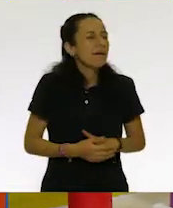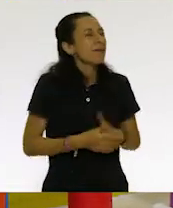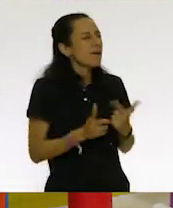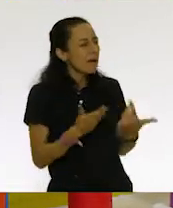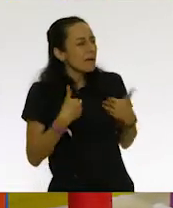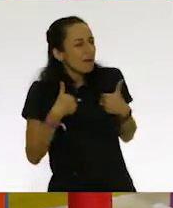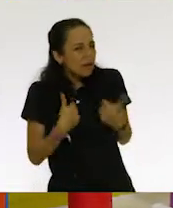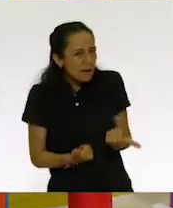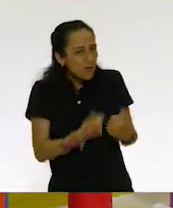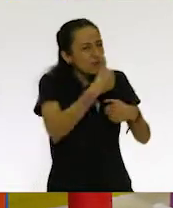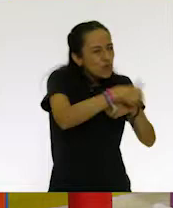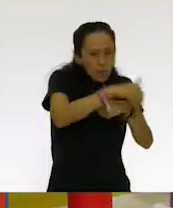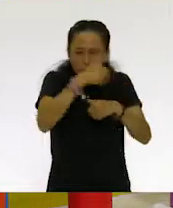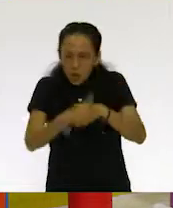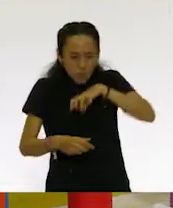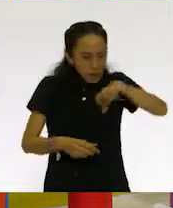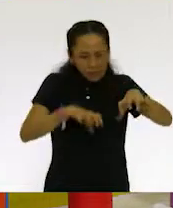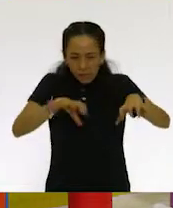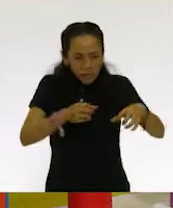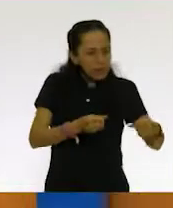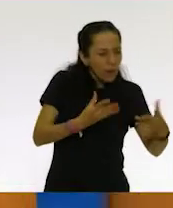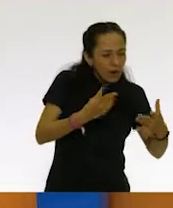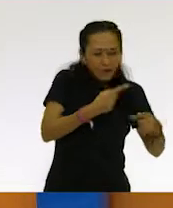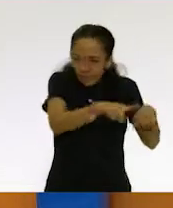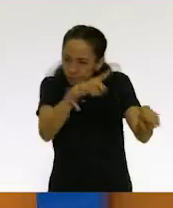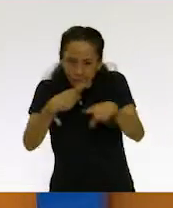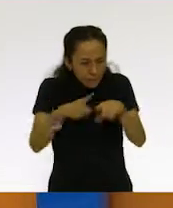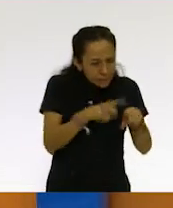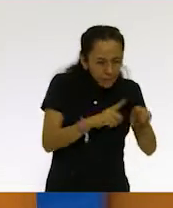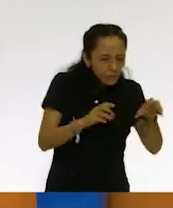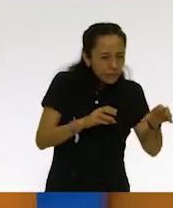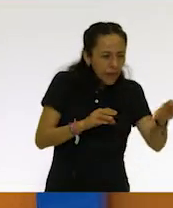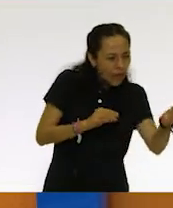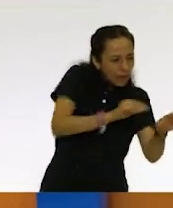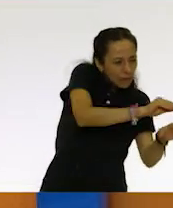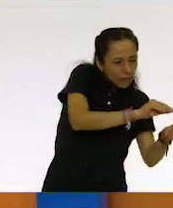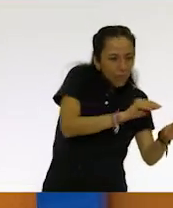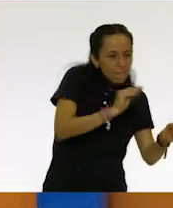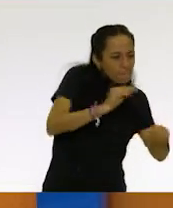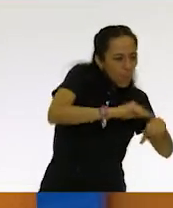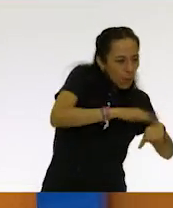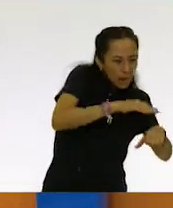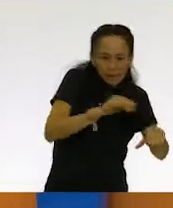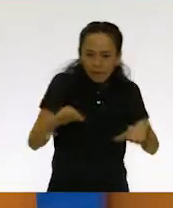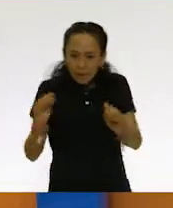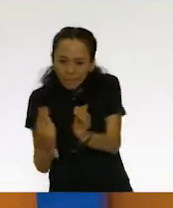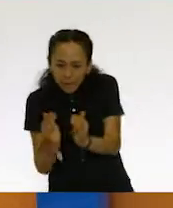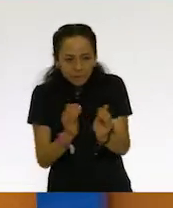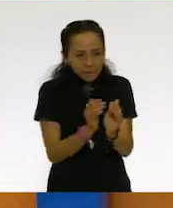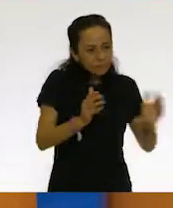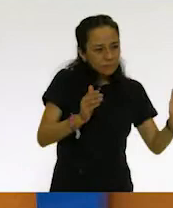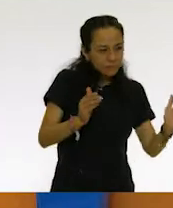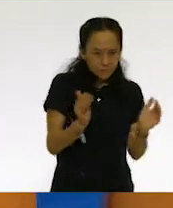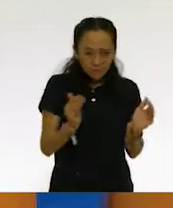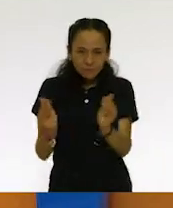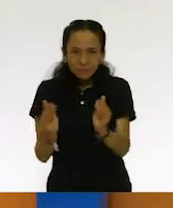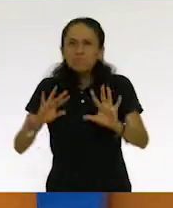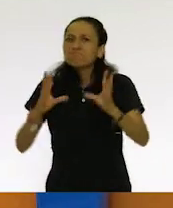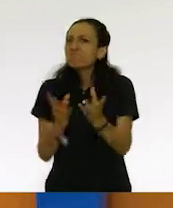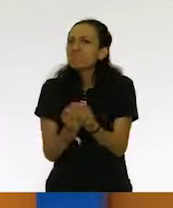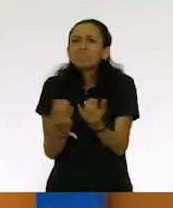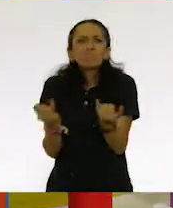nos puede dar el mismo resultado. Muy bien, pero bueno, ha llegado el momento de terminar la clase,